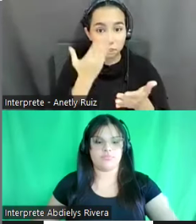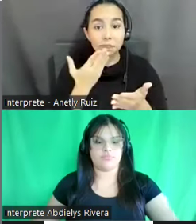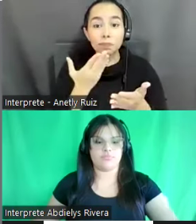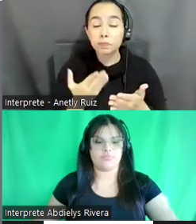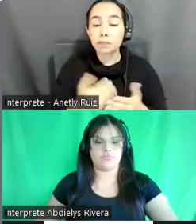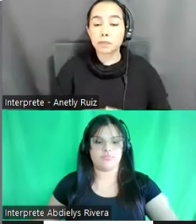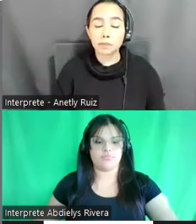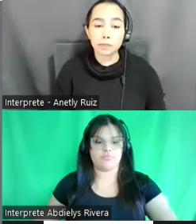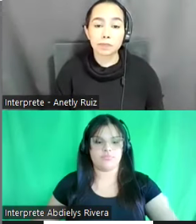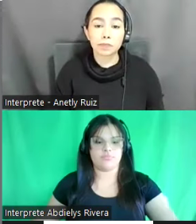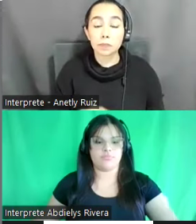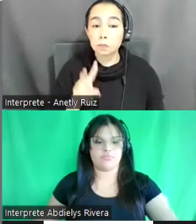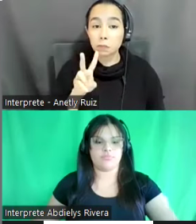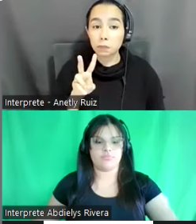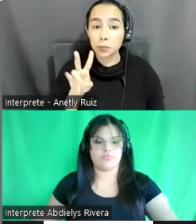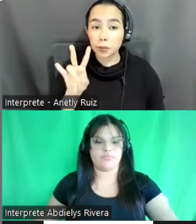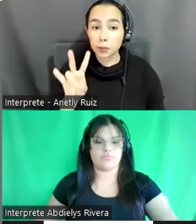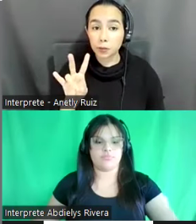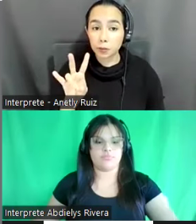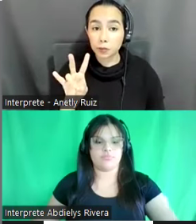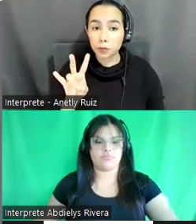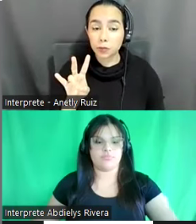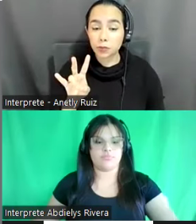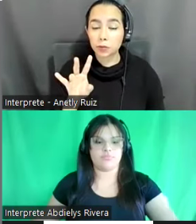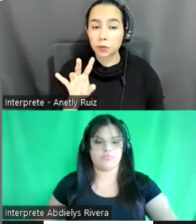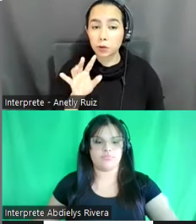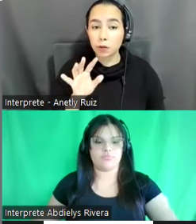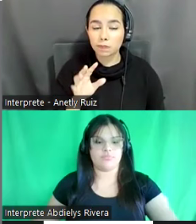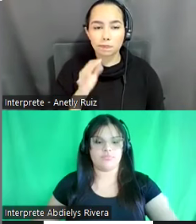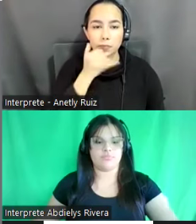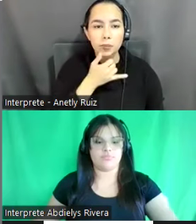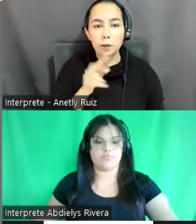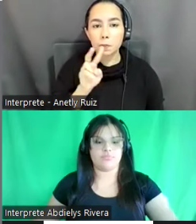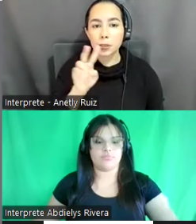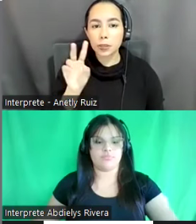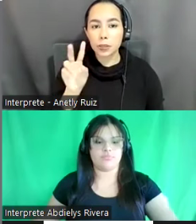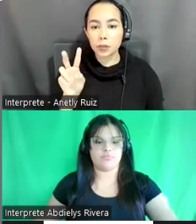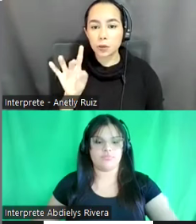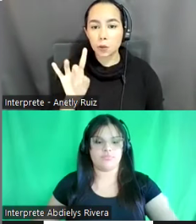dicen que 28.5 de la población de Puerto Rico tiene 60 años o más.